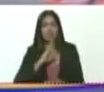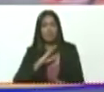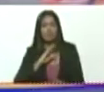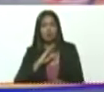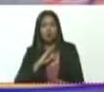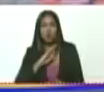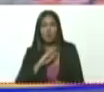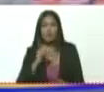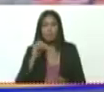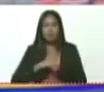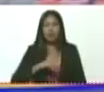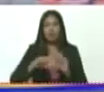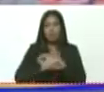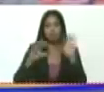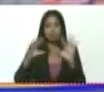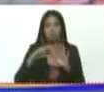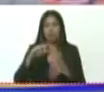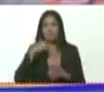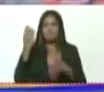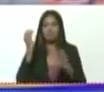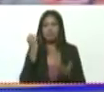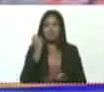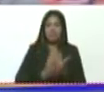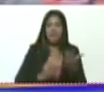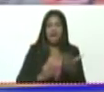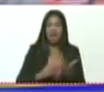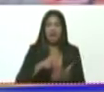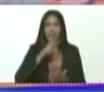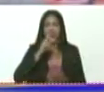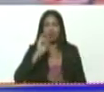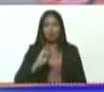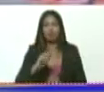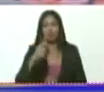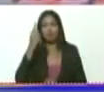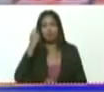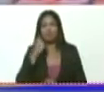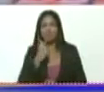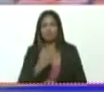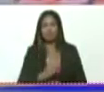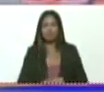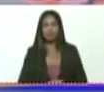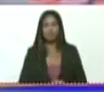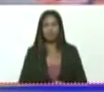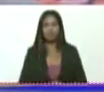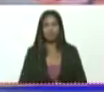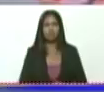colocar bombas, matar. Eso significa las malas que ellos dicen.